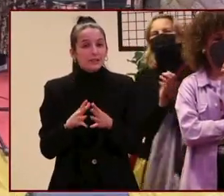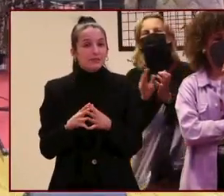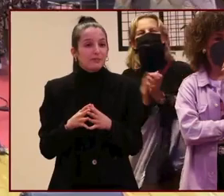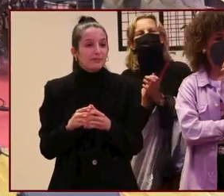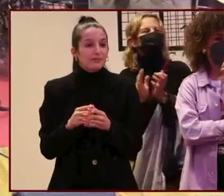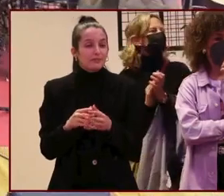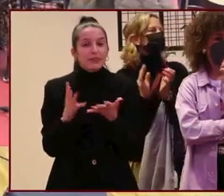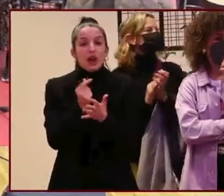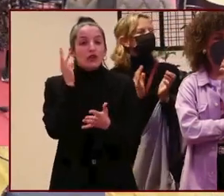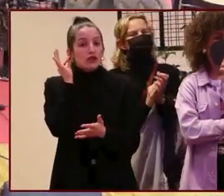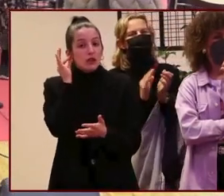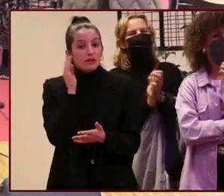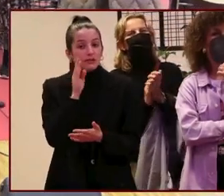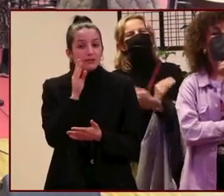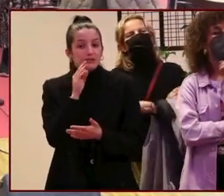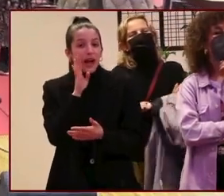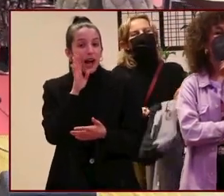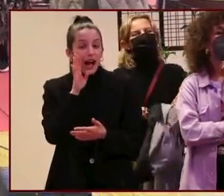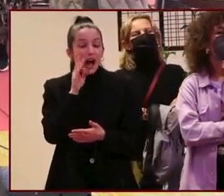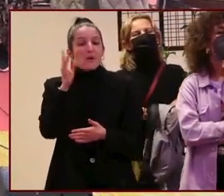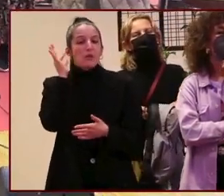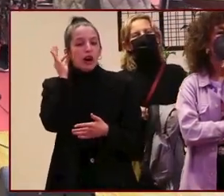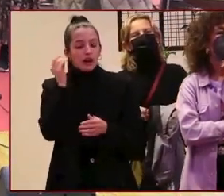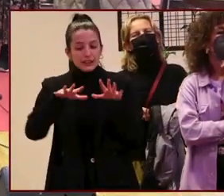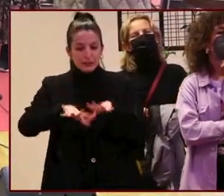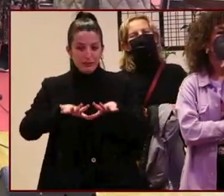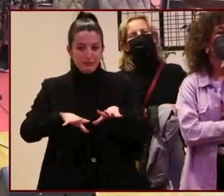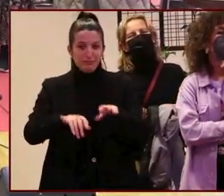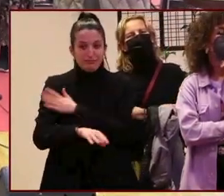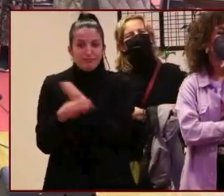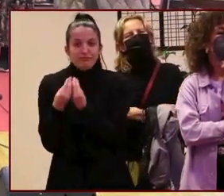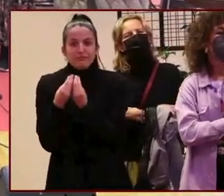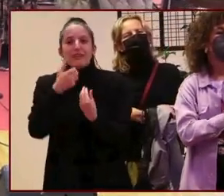estas mujeres que están aquí quiero que me acompañaron